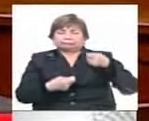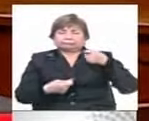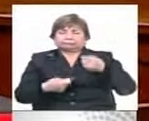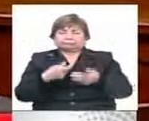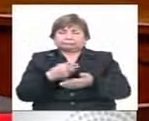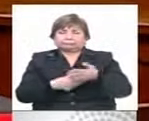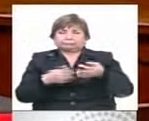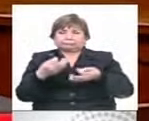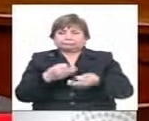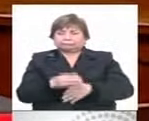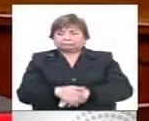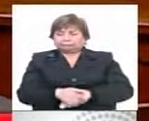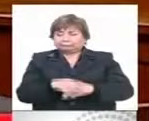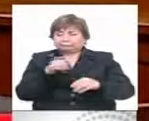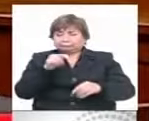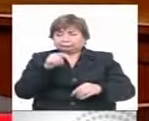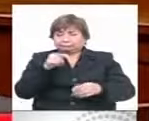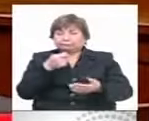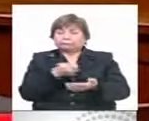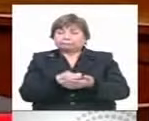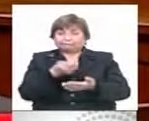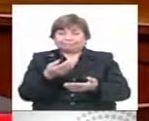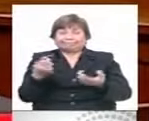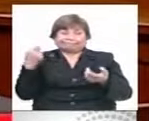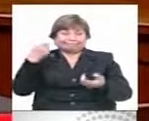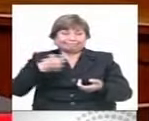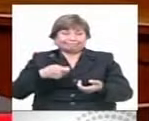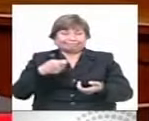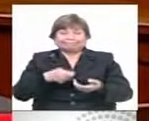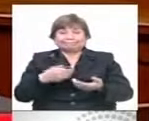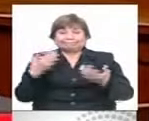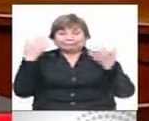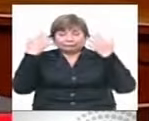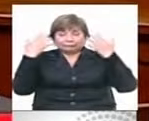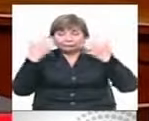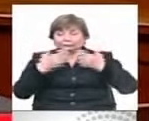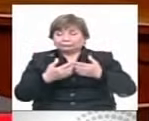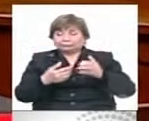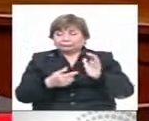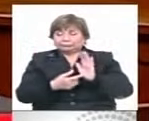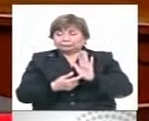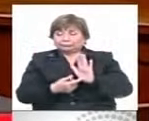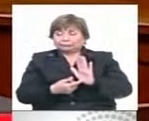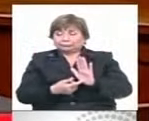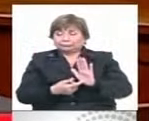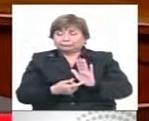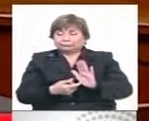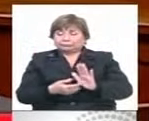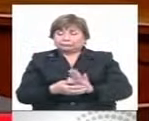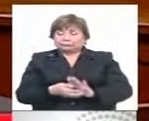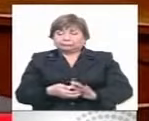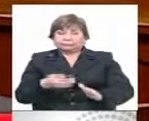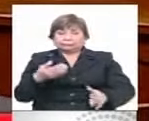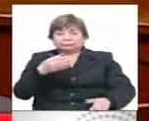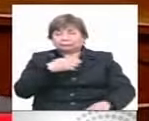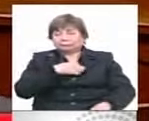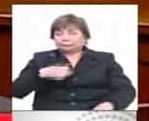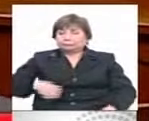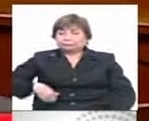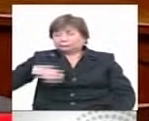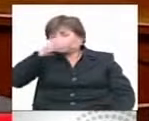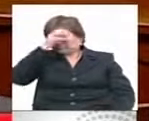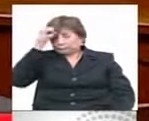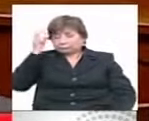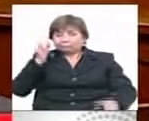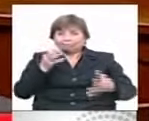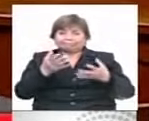redistribución. En esta apuesta por mayor inversión privada hay un cambio que el gobierno del presidente Castillo y nuestro gabinete